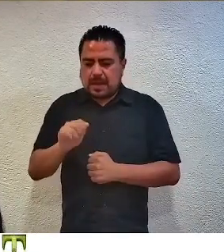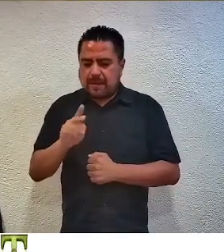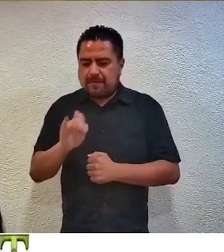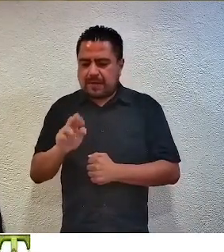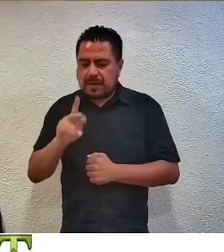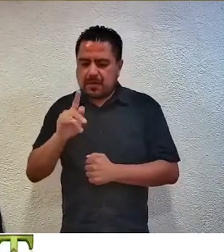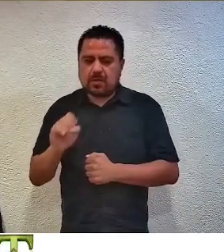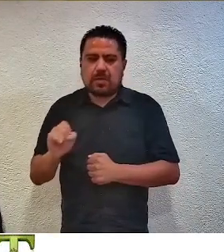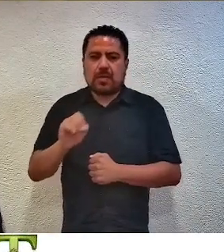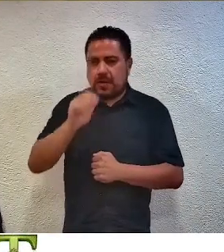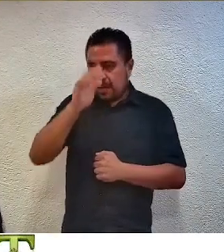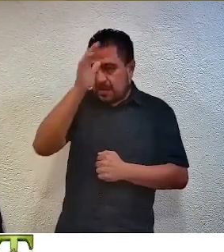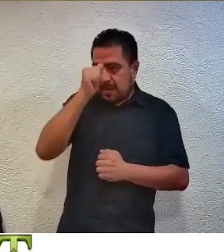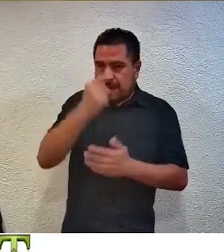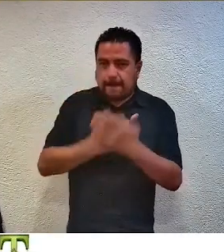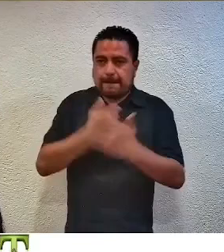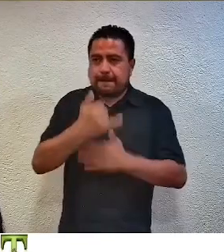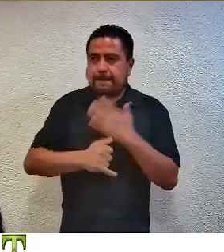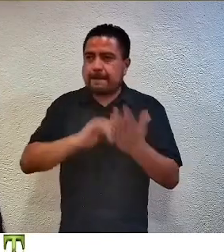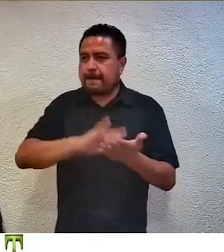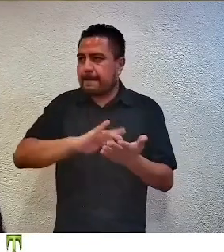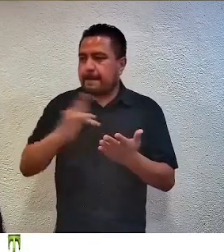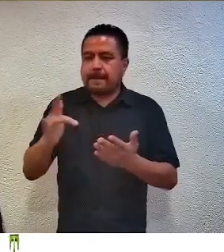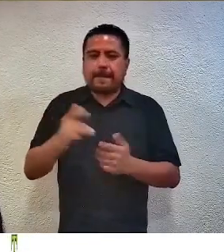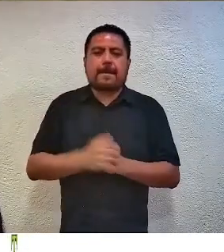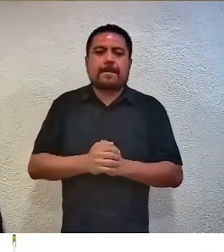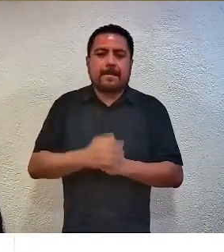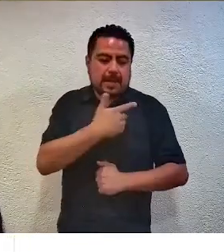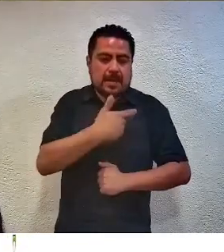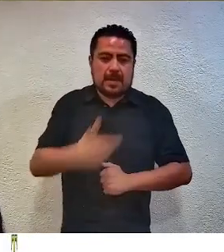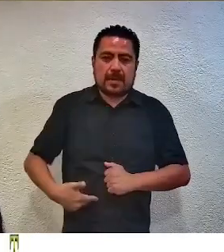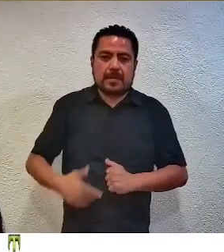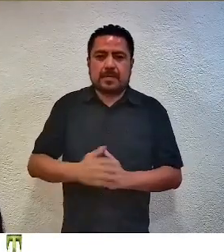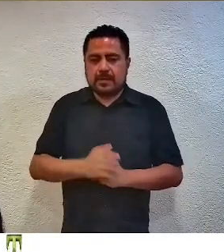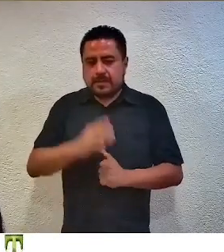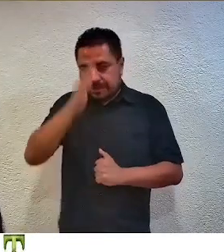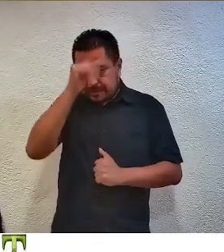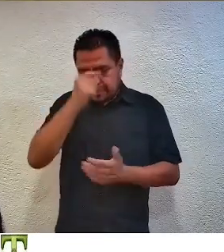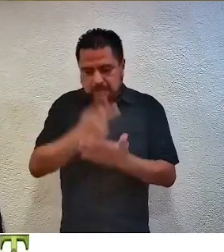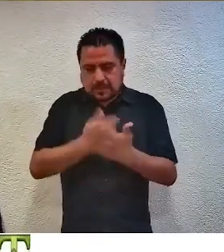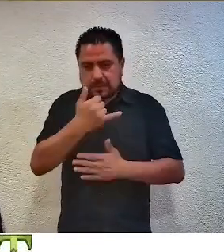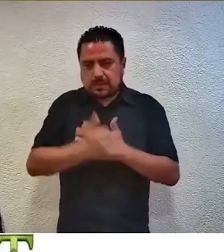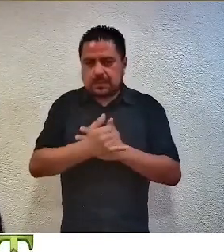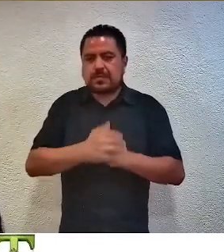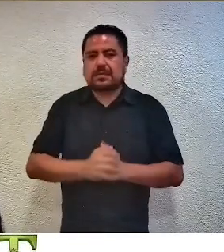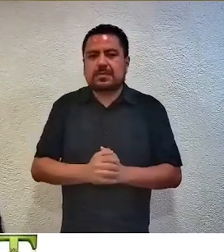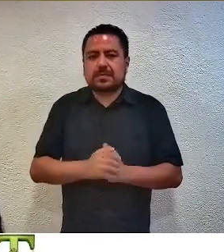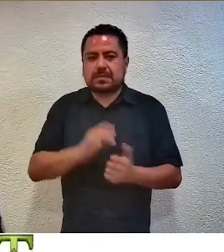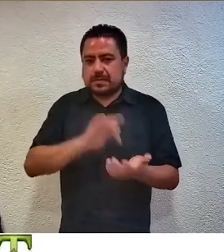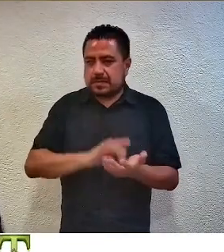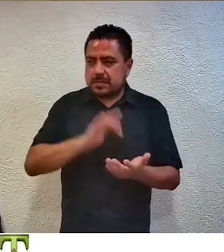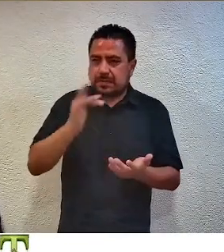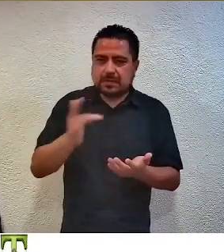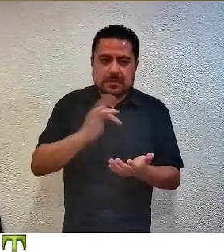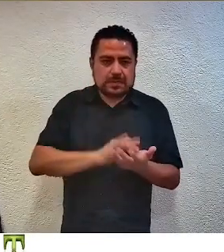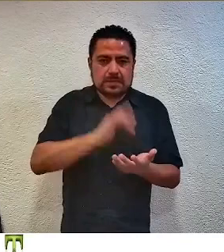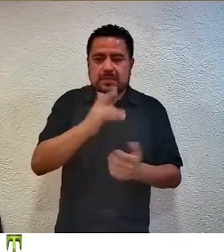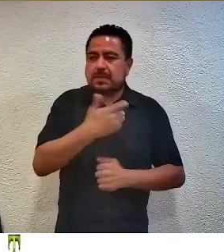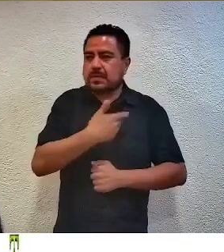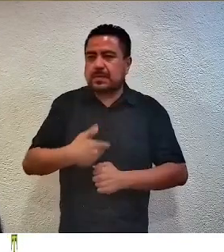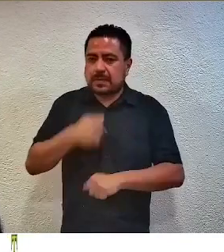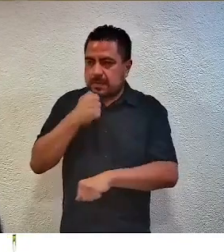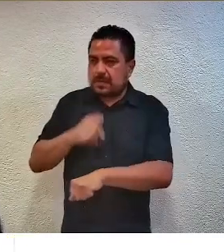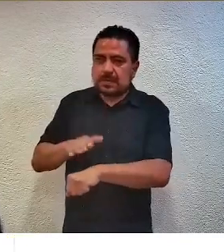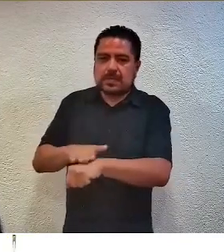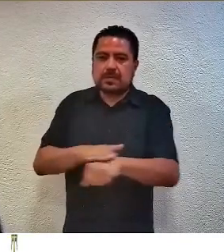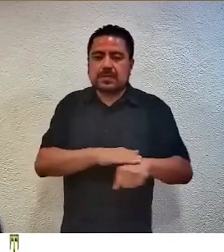favor del proyecto. Gracias, magistrada. Magistrada Evelyn Rodríguez Chinol. A favor del proyecto. Gracias, magistrada. Magistrada presidenta,